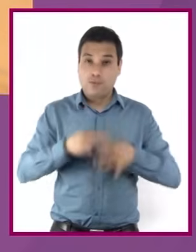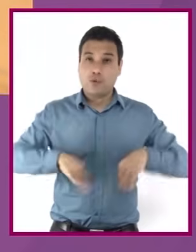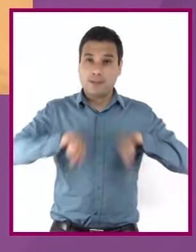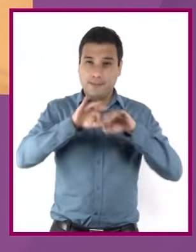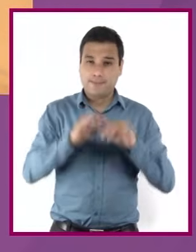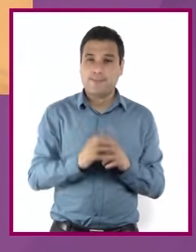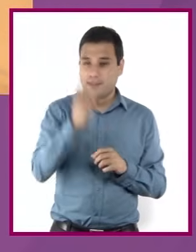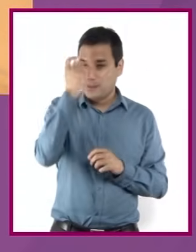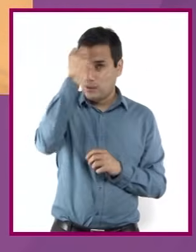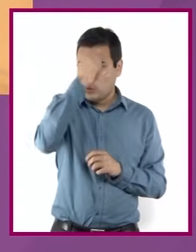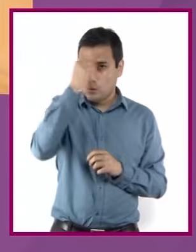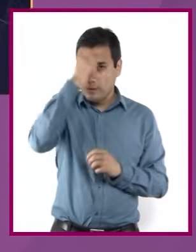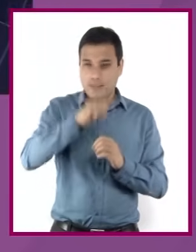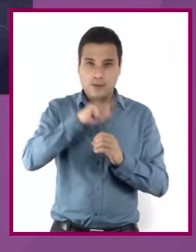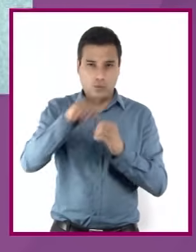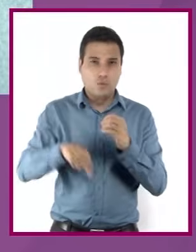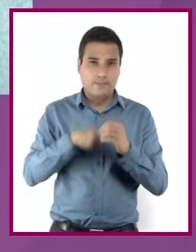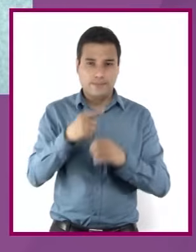atómica.